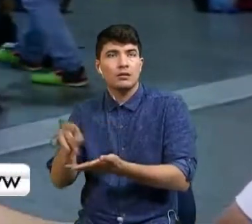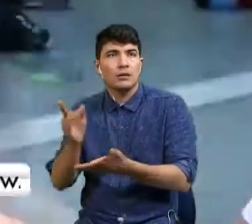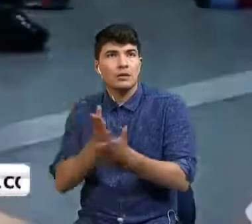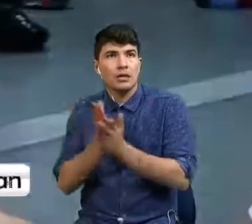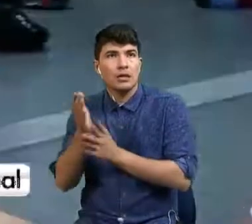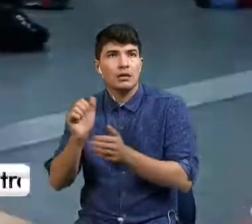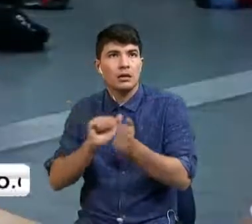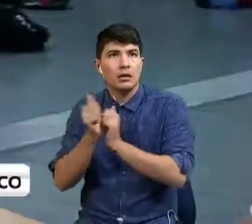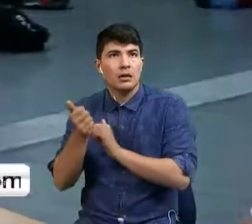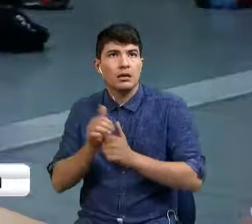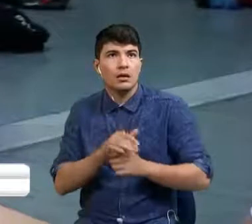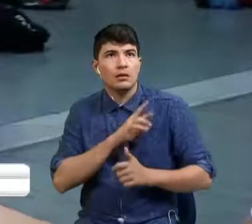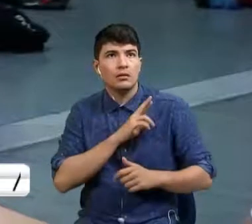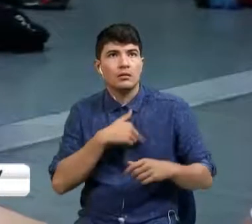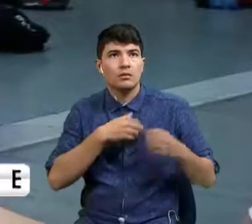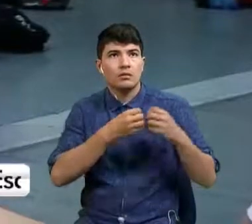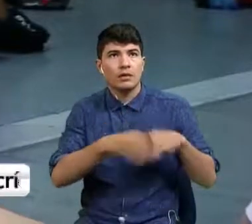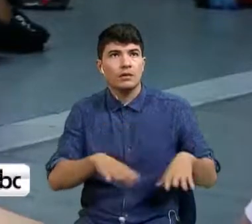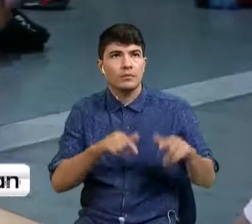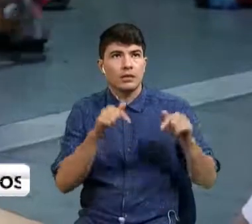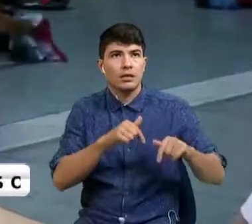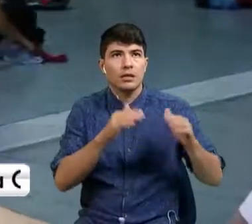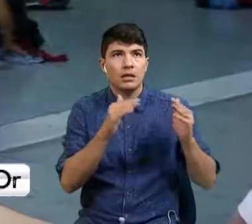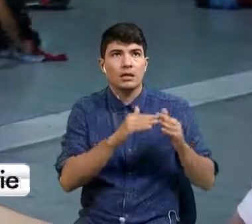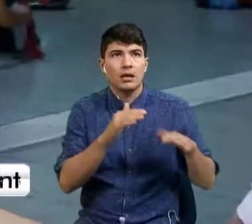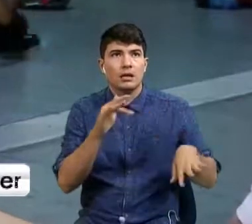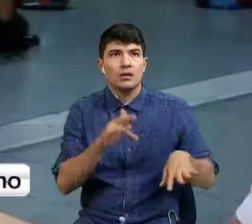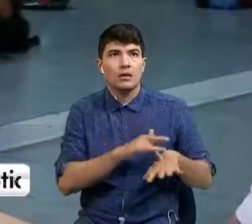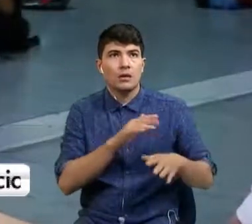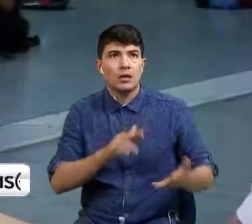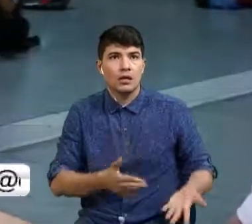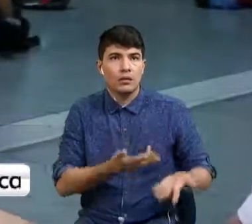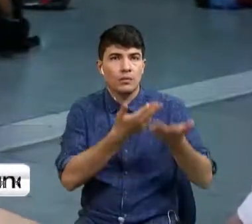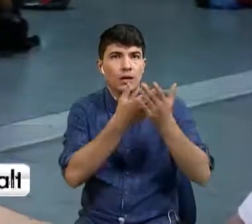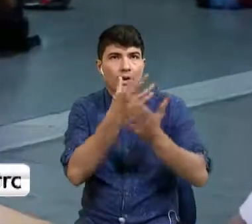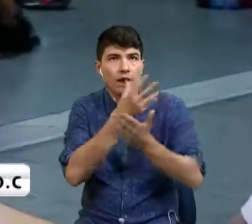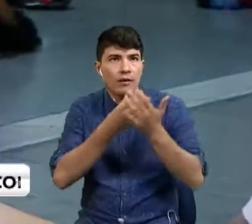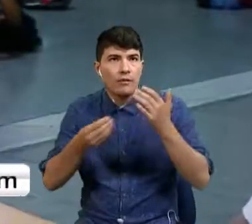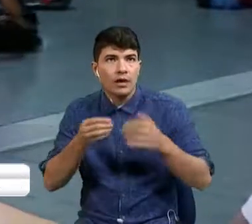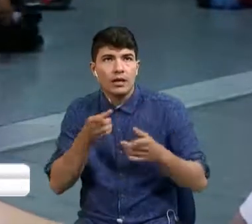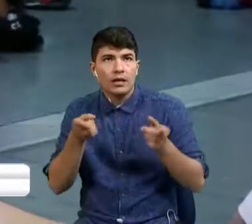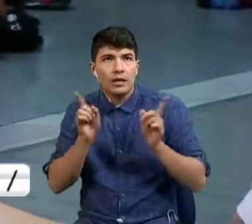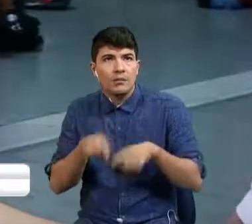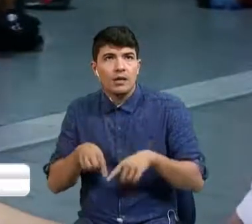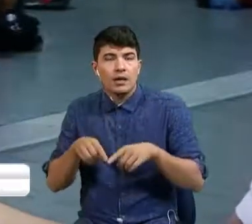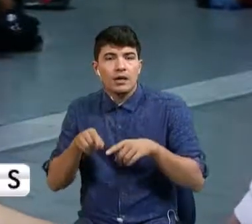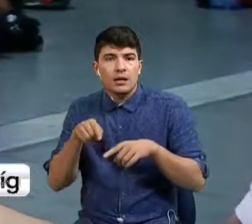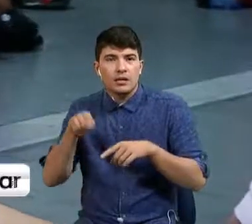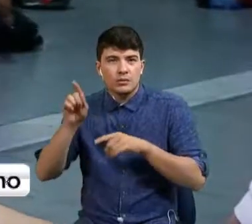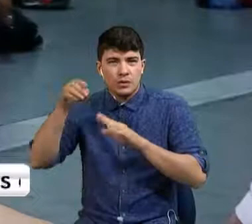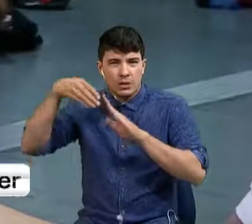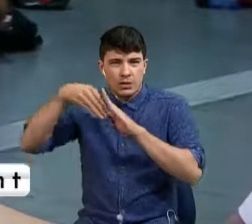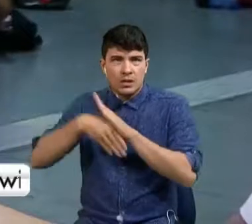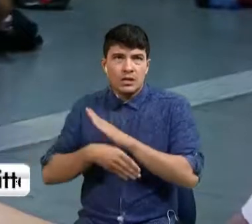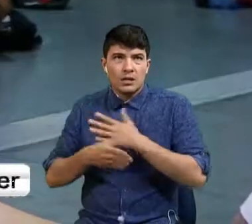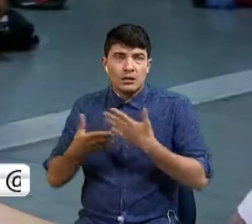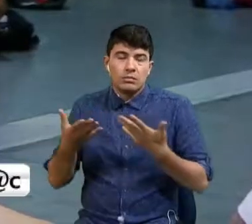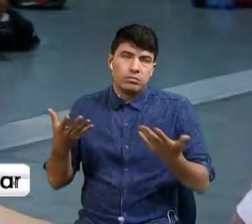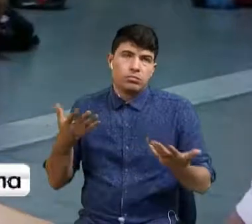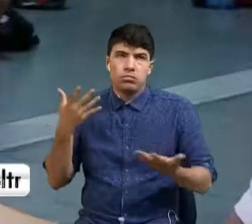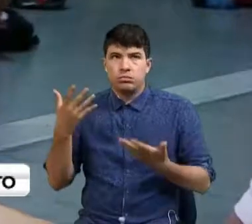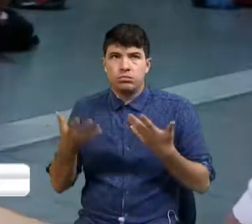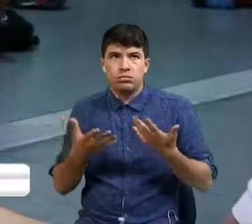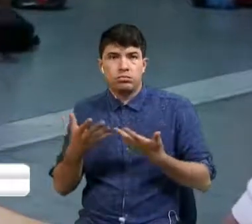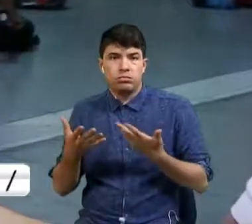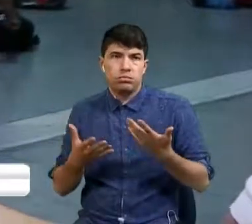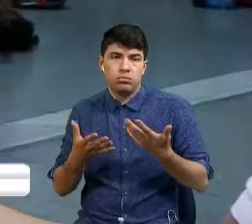calificar perdimos tres punto en casa pues hasta que recuperado por fuera ahí tenemos también en el descenso que eso nadie pan